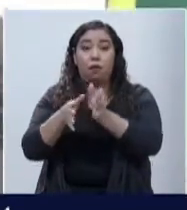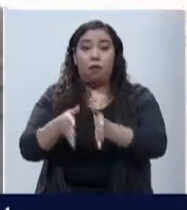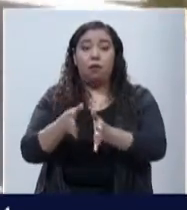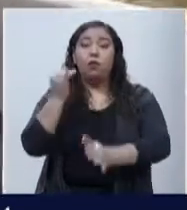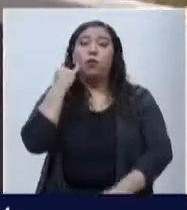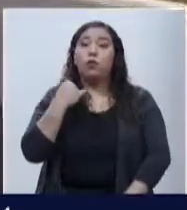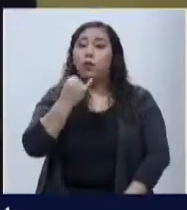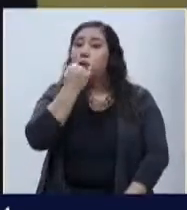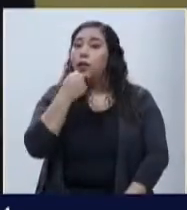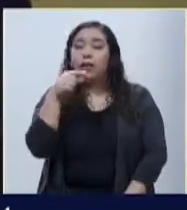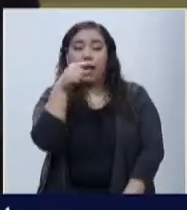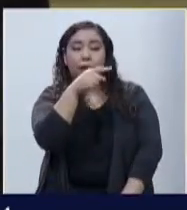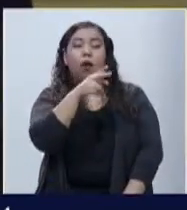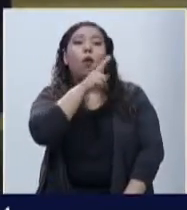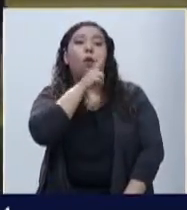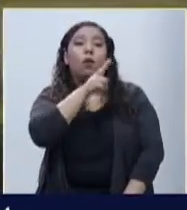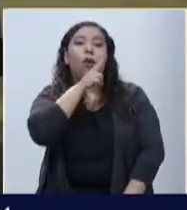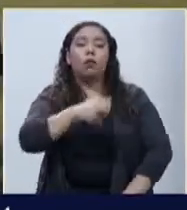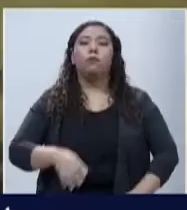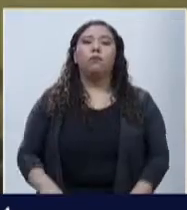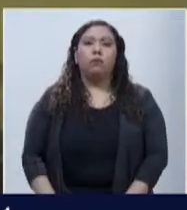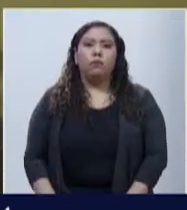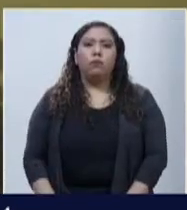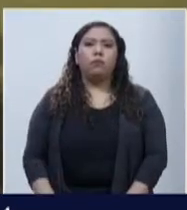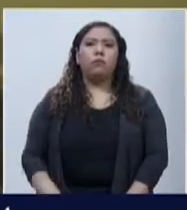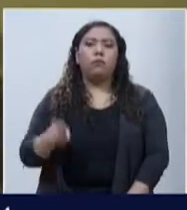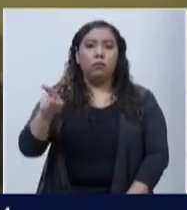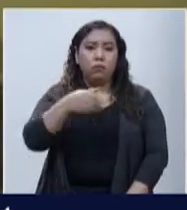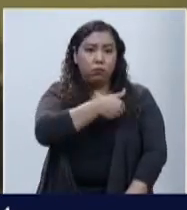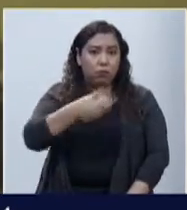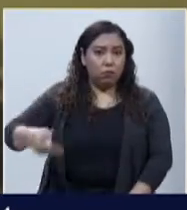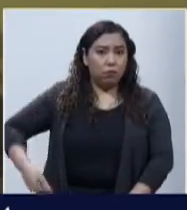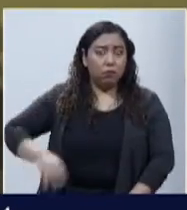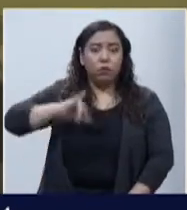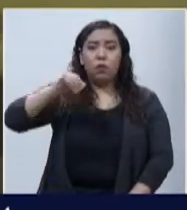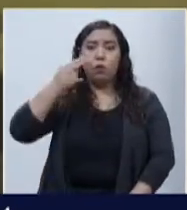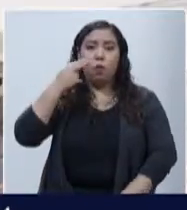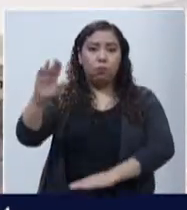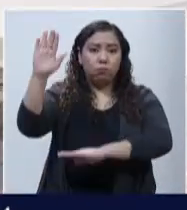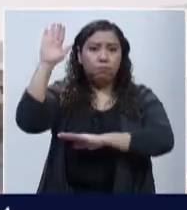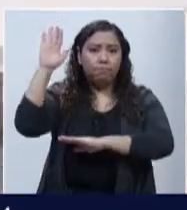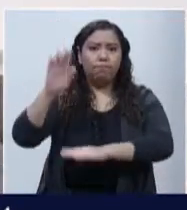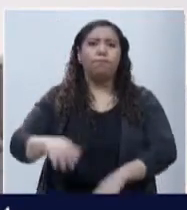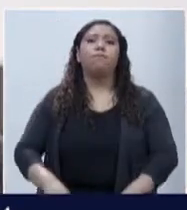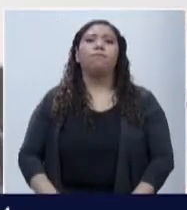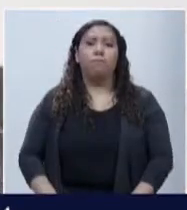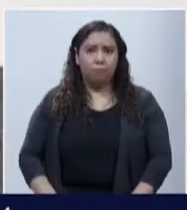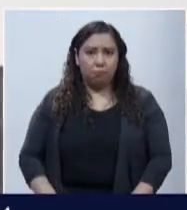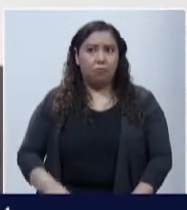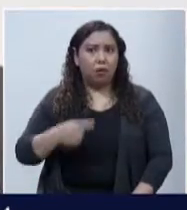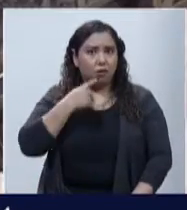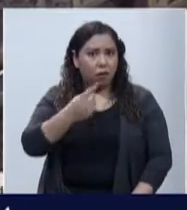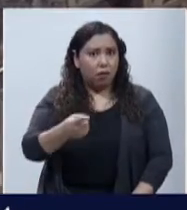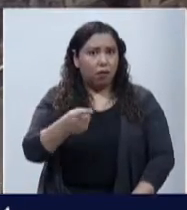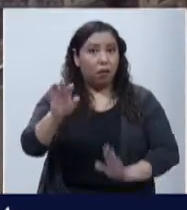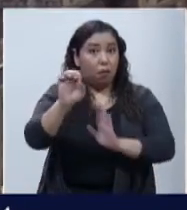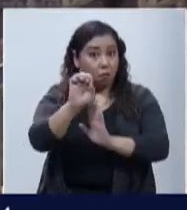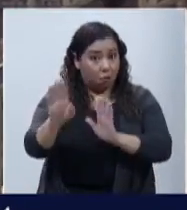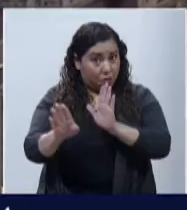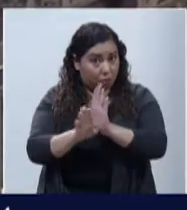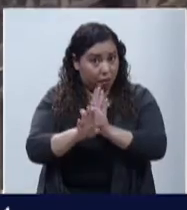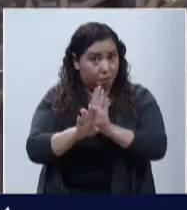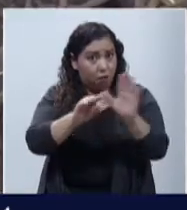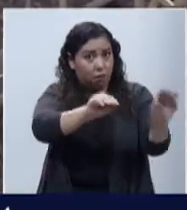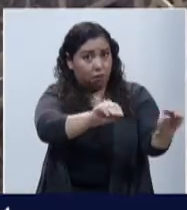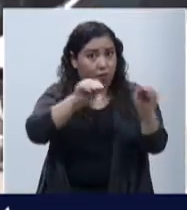eldad golan destacó el cumplimiento de la promesa del presidente juan orlando hernández de inaugurar la sede diplomática en la capital histórica